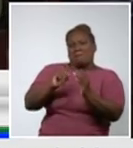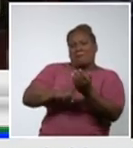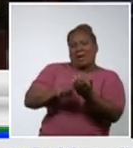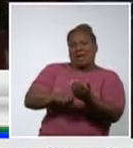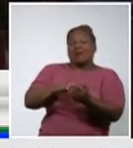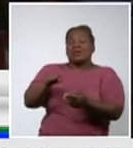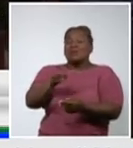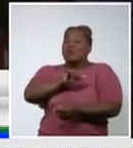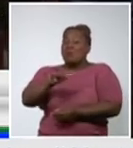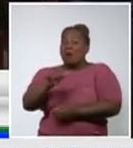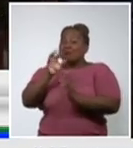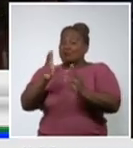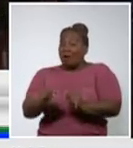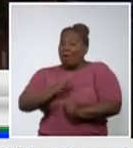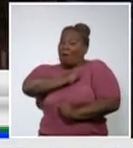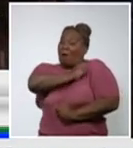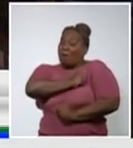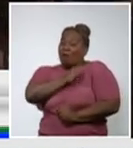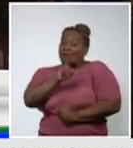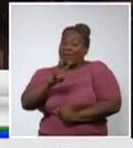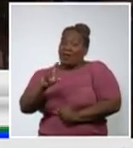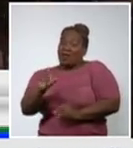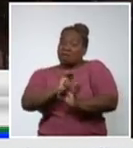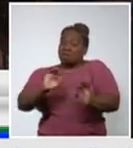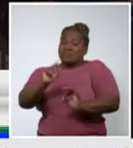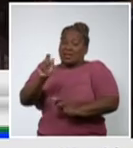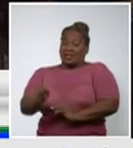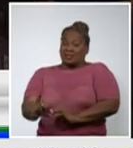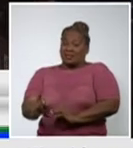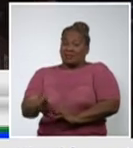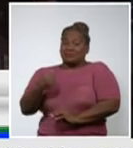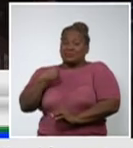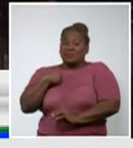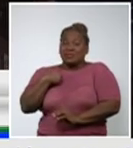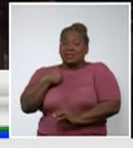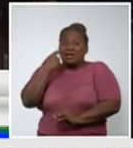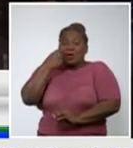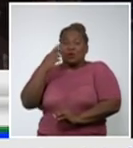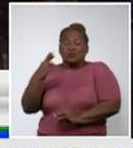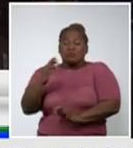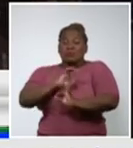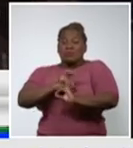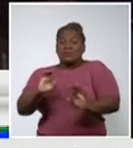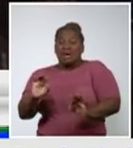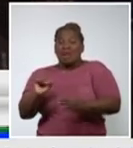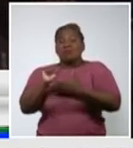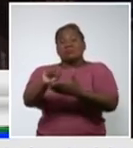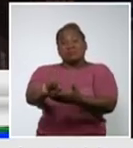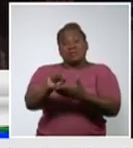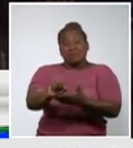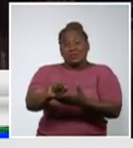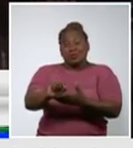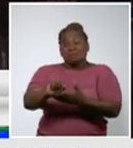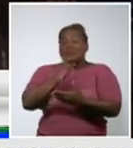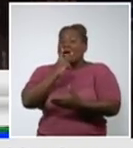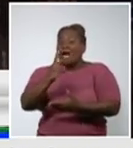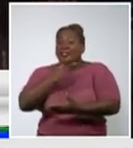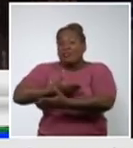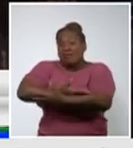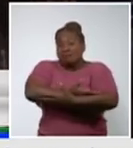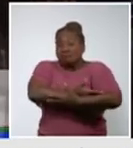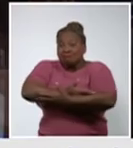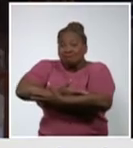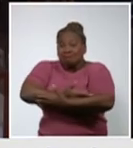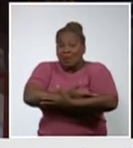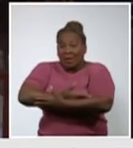colegas de Villa Clara. Mi reconocimiento, si usted me lo permite, especial al servicio de neonatología del Mariana Grajales de Villa Clara, que